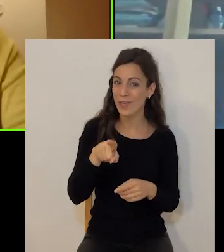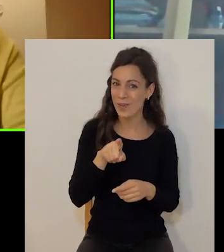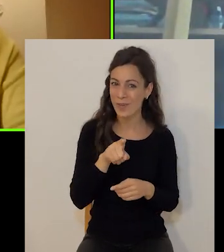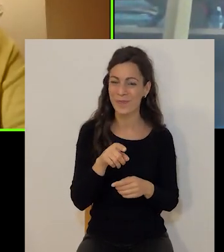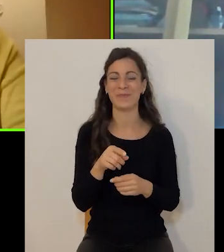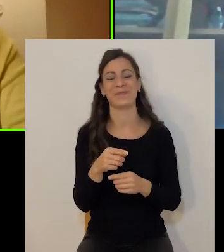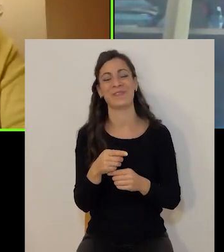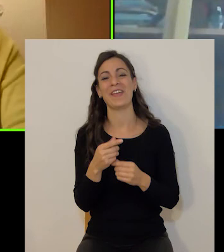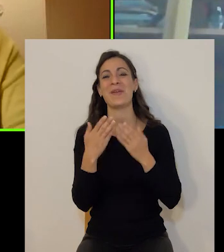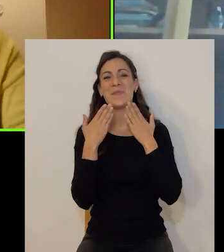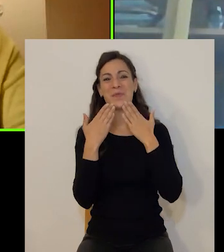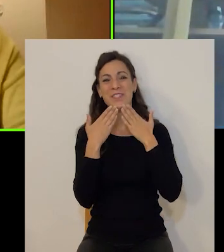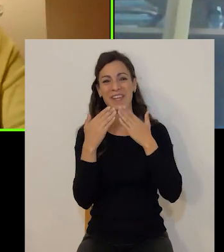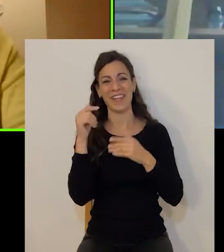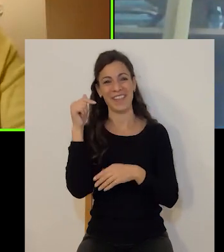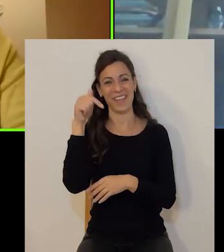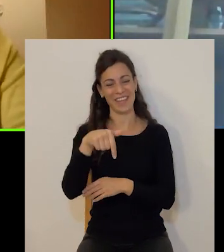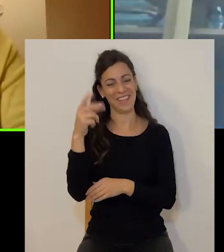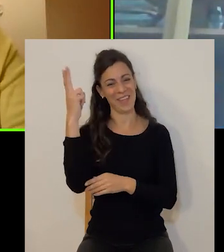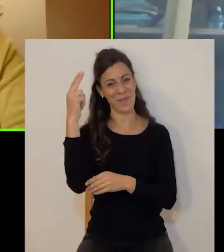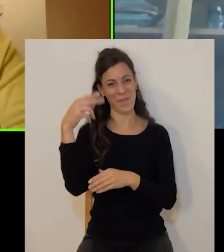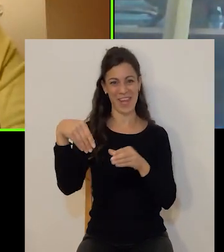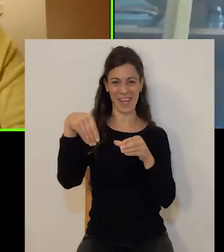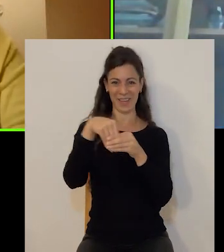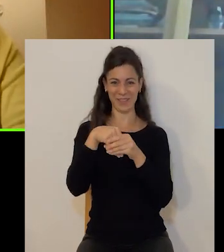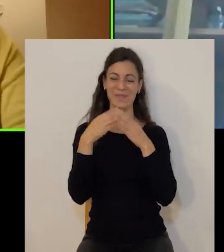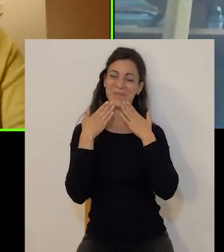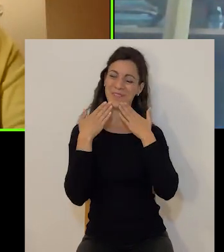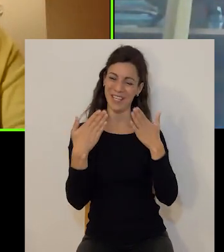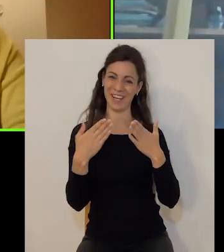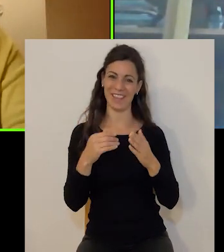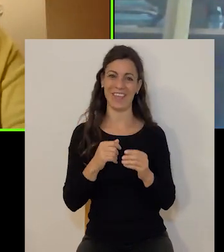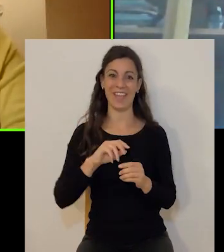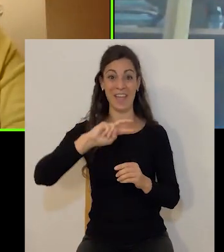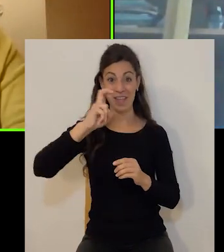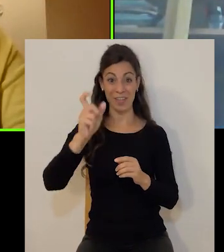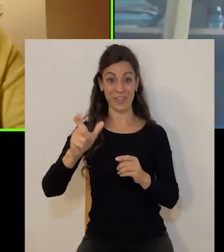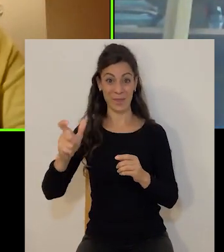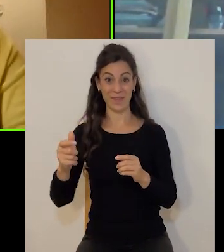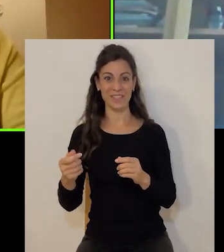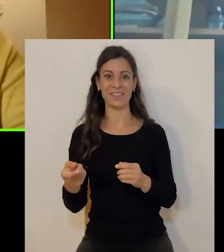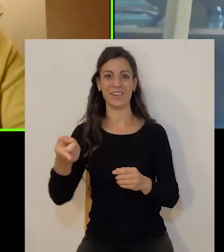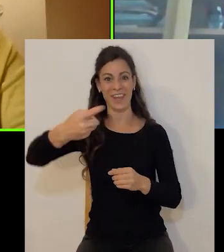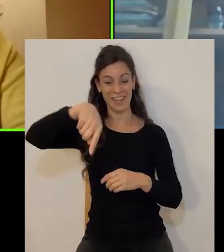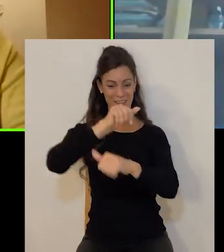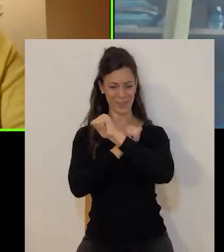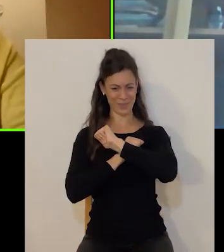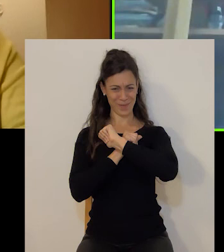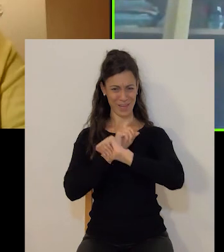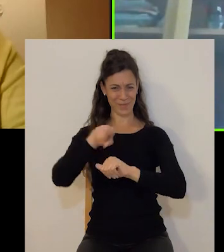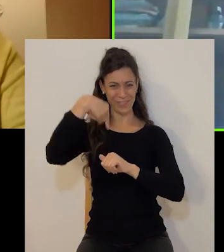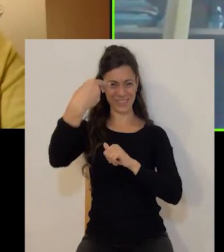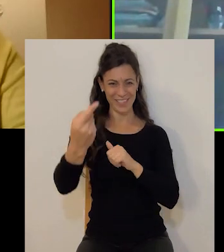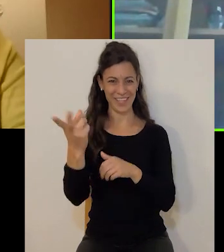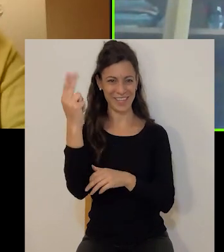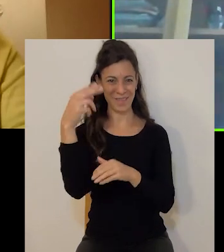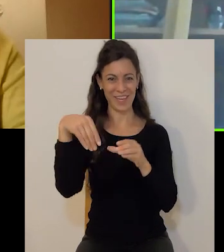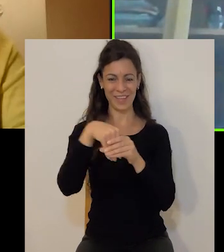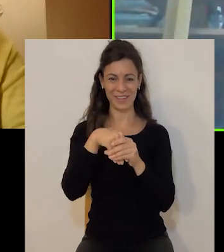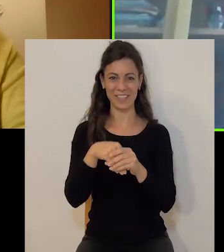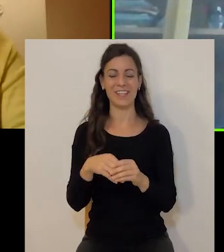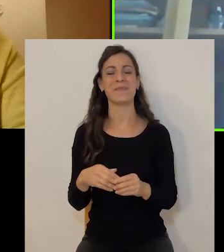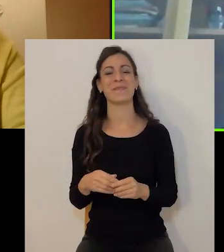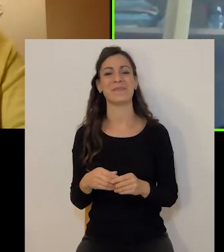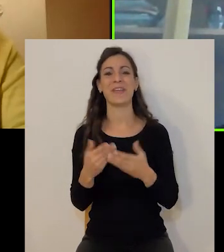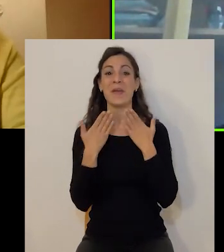gracias por estar con nosotros un viernes inclusivo. Y a los demás os esperamos en el próximo viernes inclusivo. Pues muchísimas gracias a vosotros